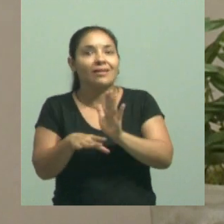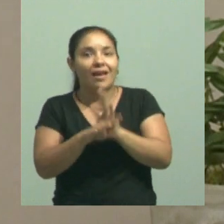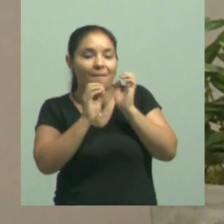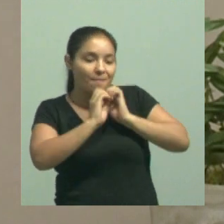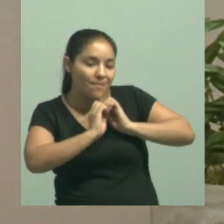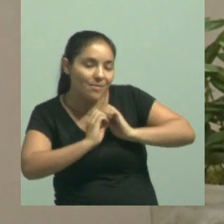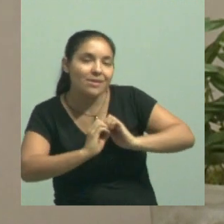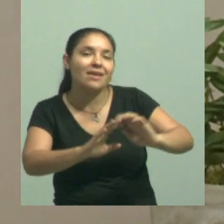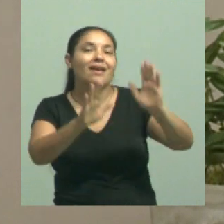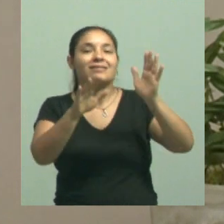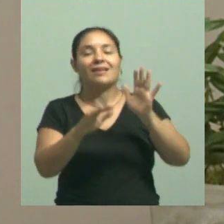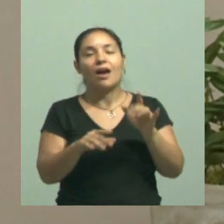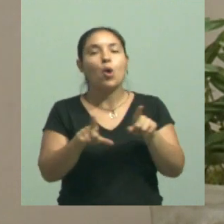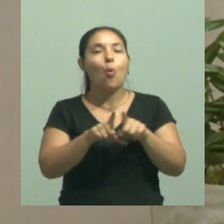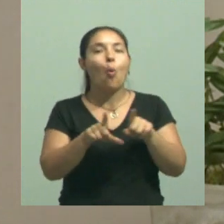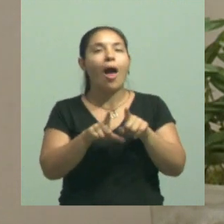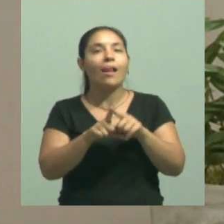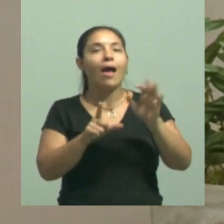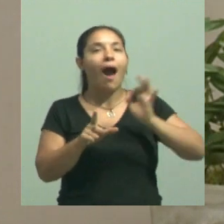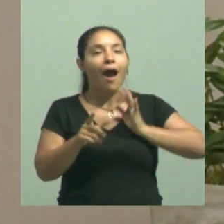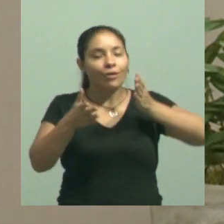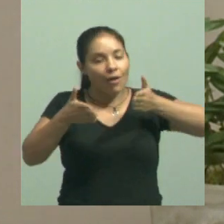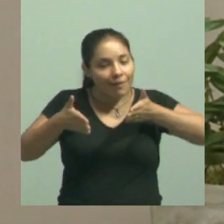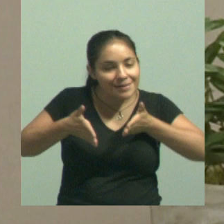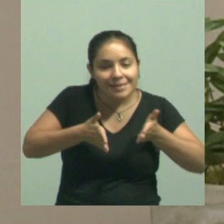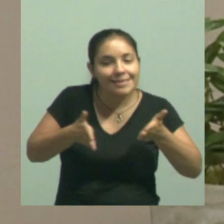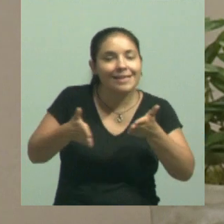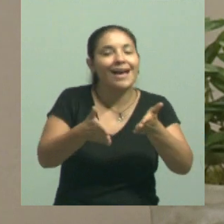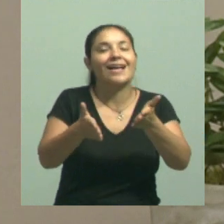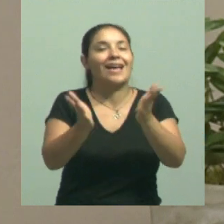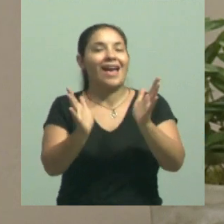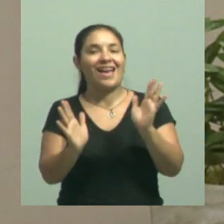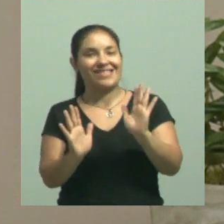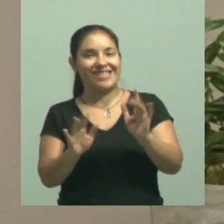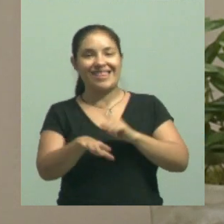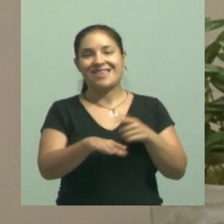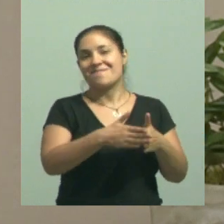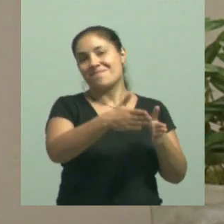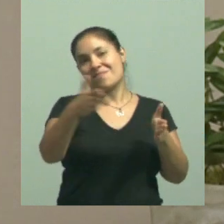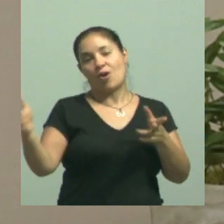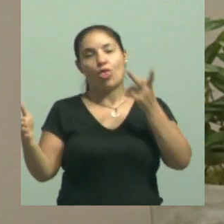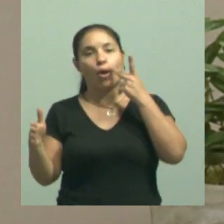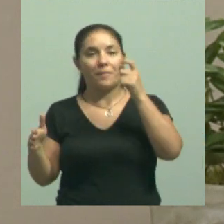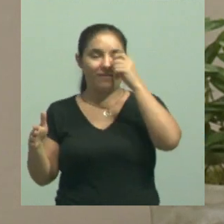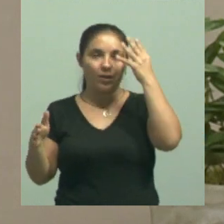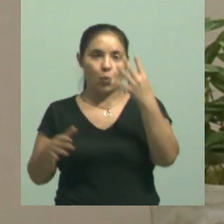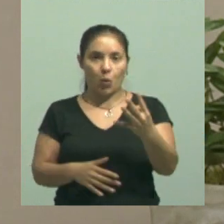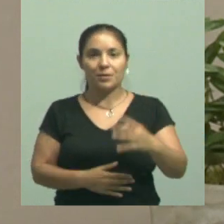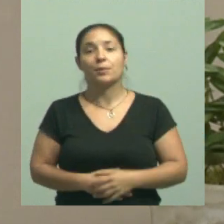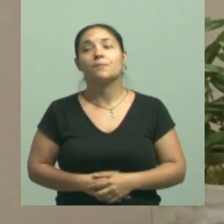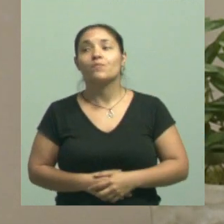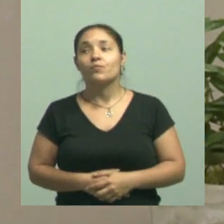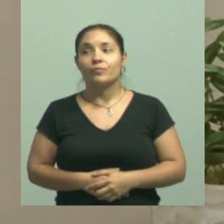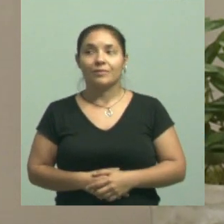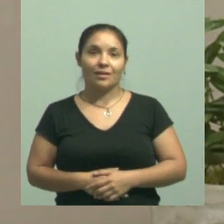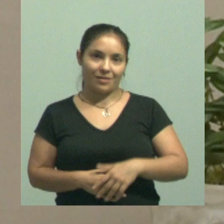este camino y marcar cómo va a venir digamos, este periodo que vamos a vivir en el 2024, donde seguramente vamos